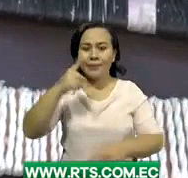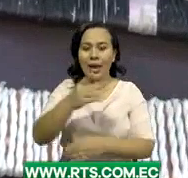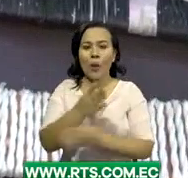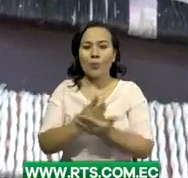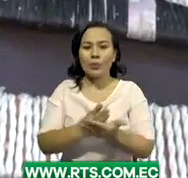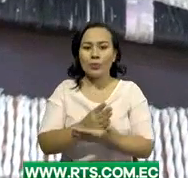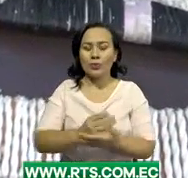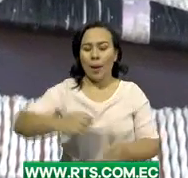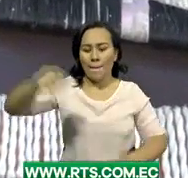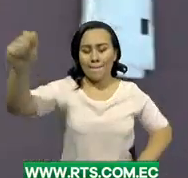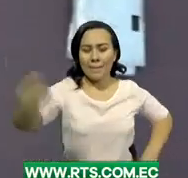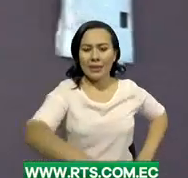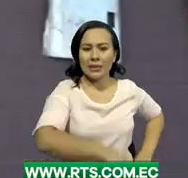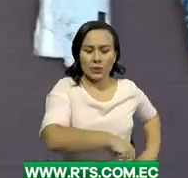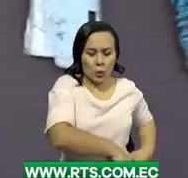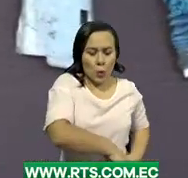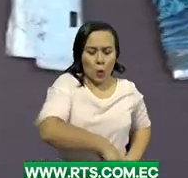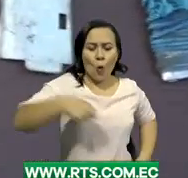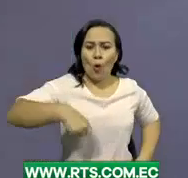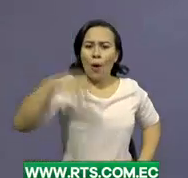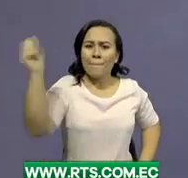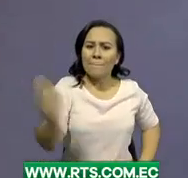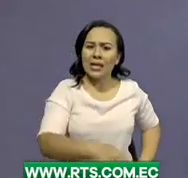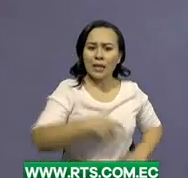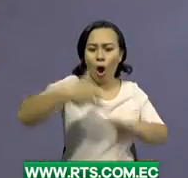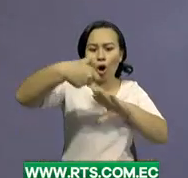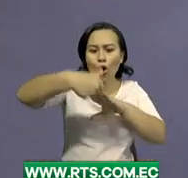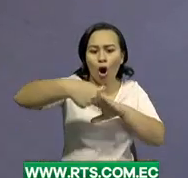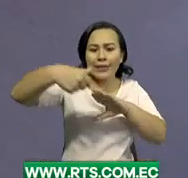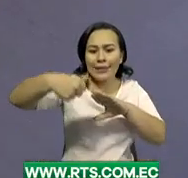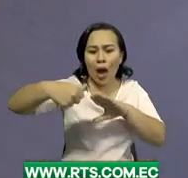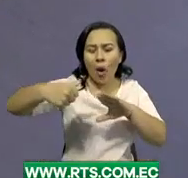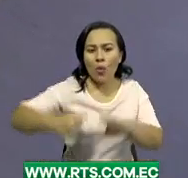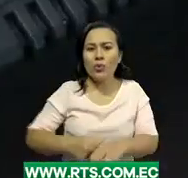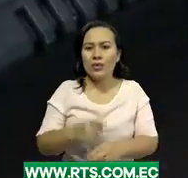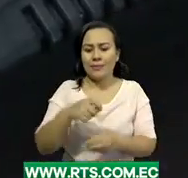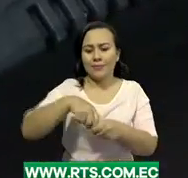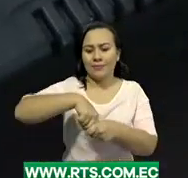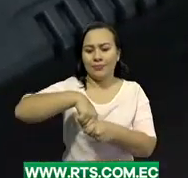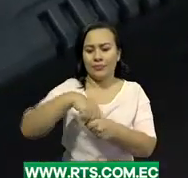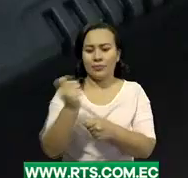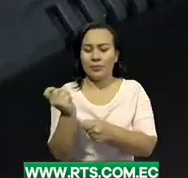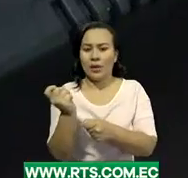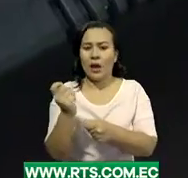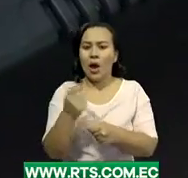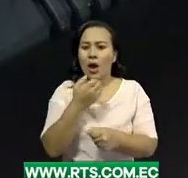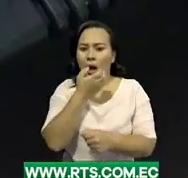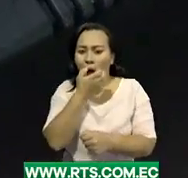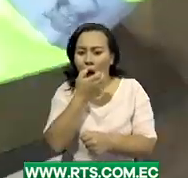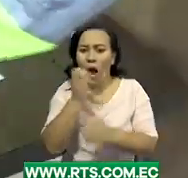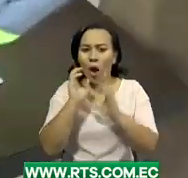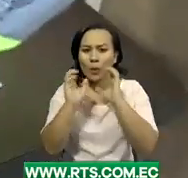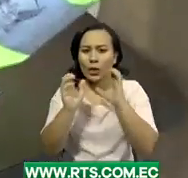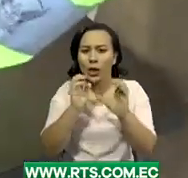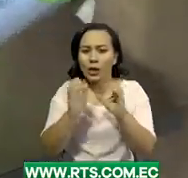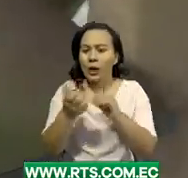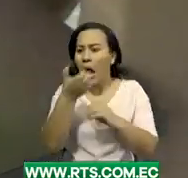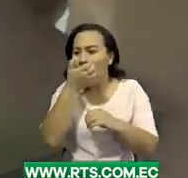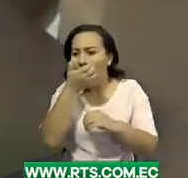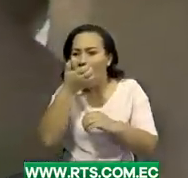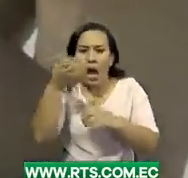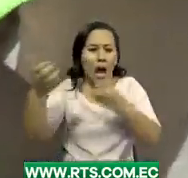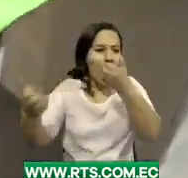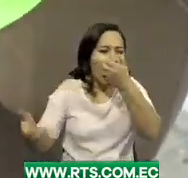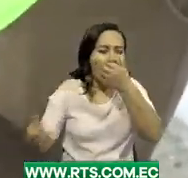cuchillos, picahielos, navajas, cortaúñas, sin dejar de lado un equipo de comunicación y droga. En este centro de